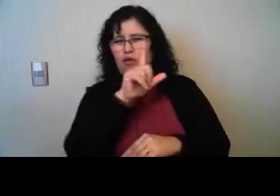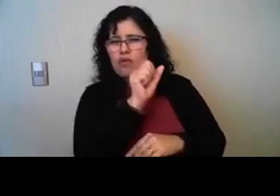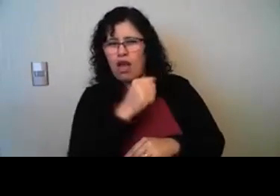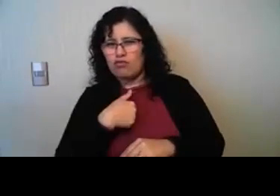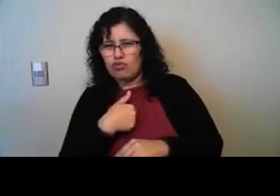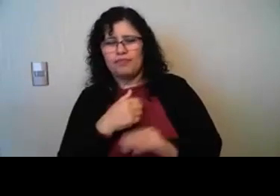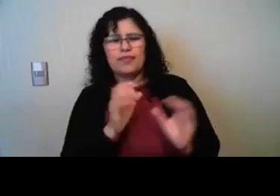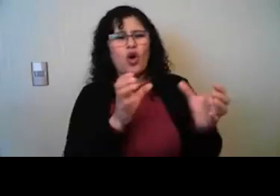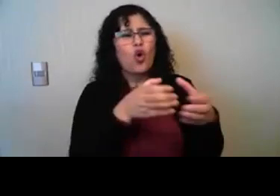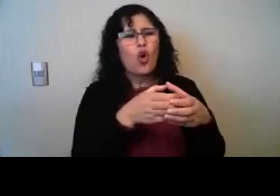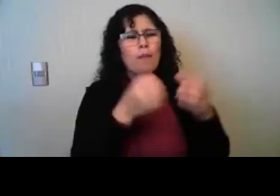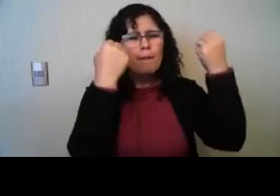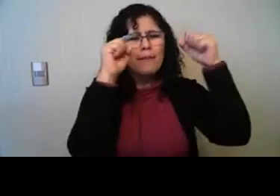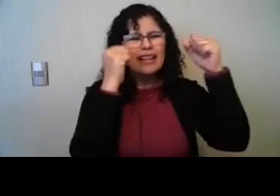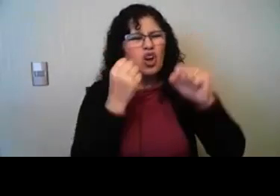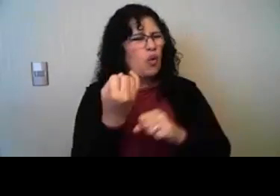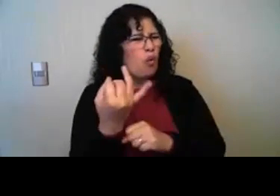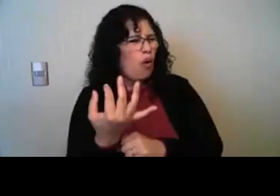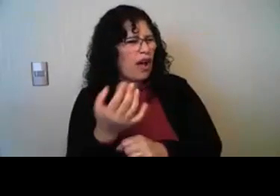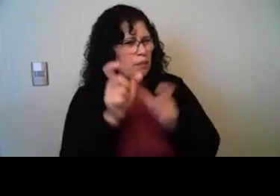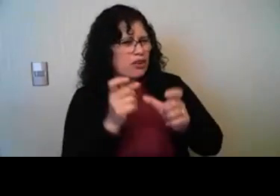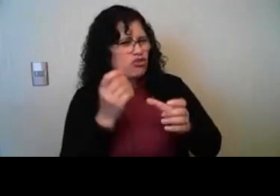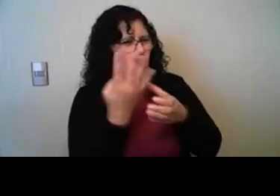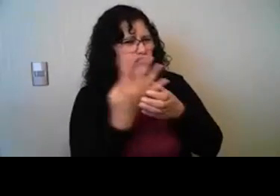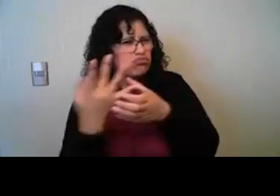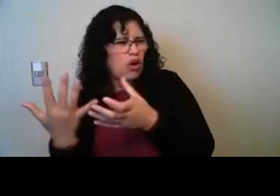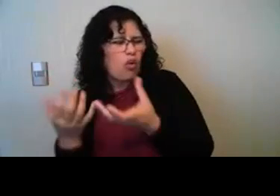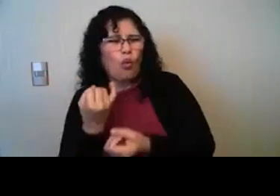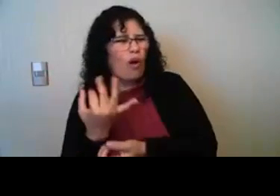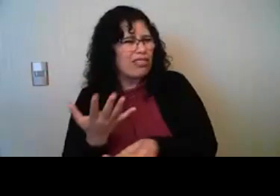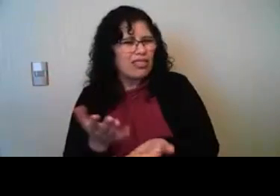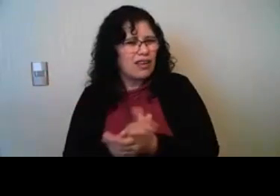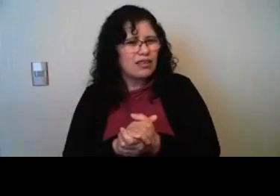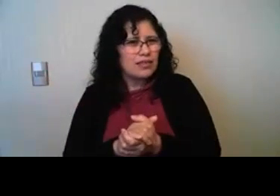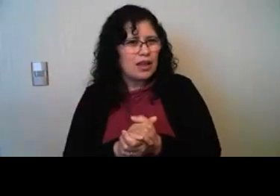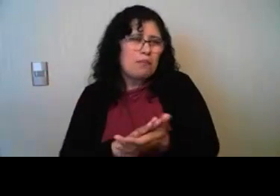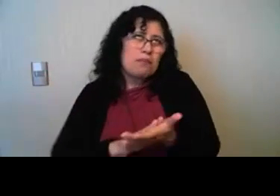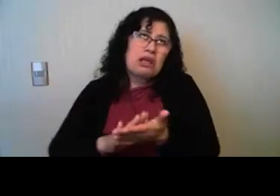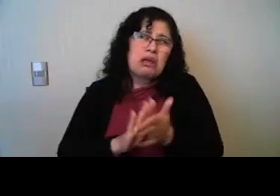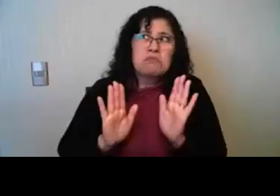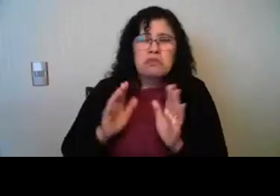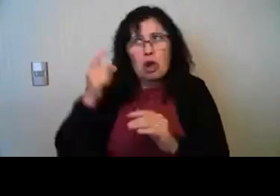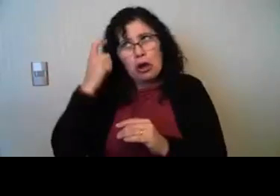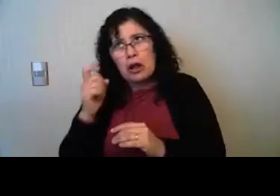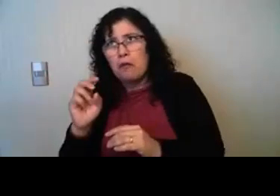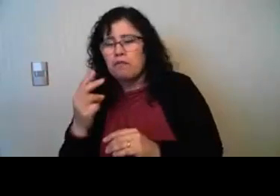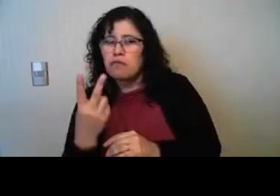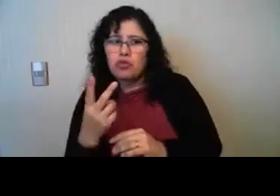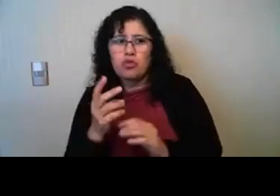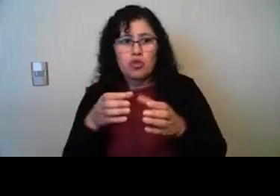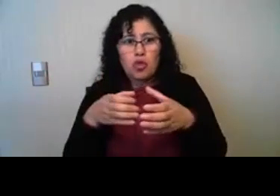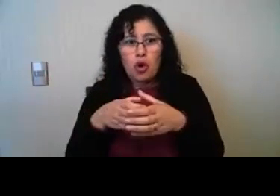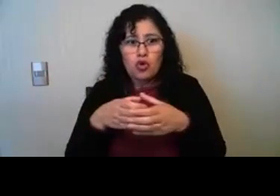los prácticos de cuántas personas tendrían que ser? Si se forman dos grupos, mitad y mitad, digamos.